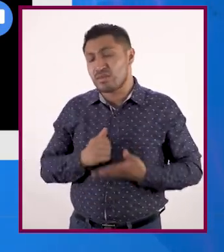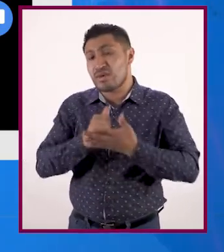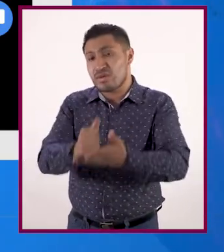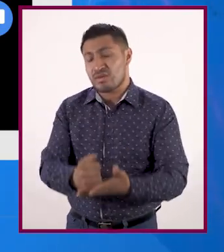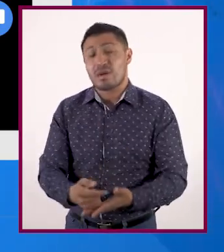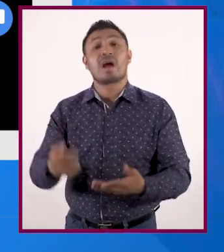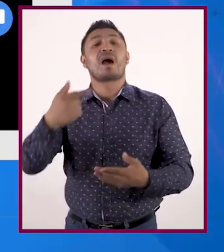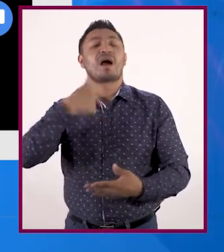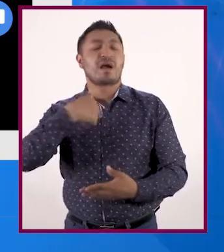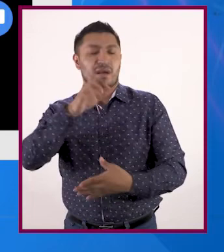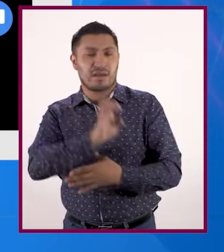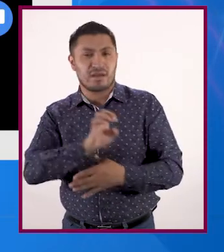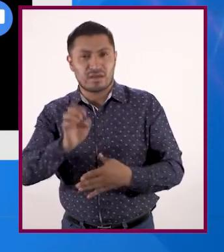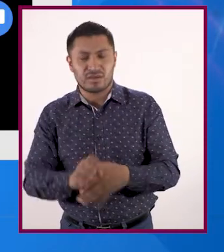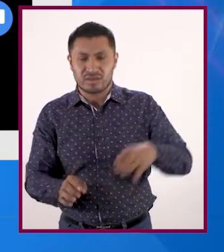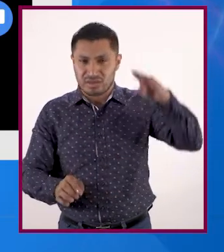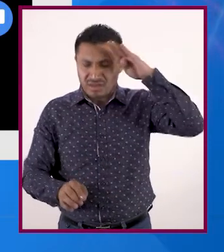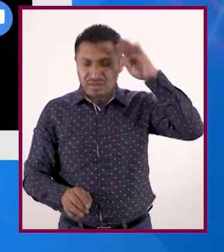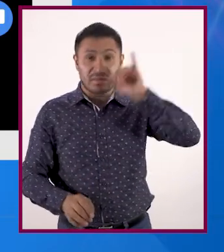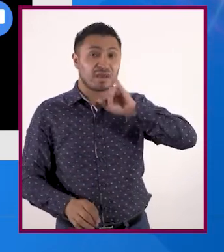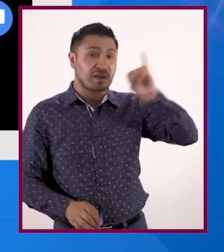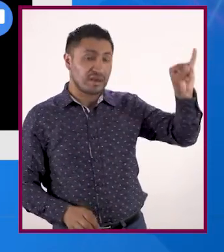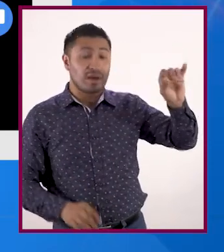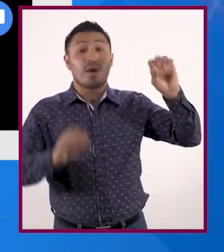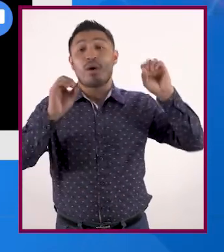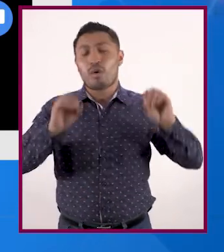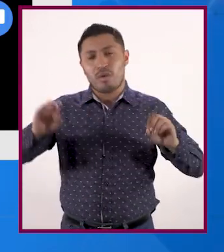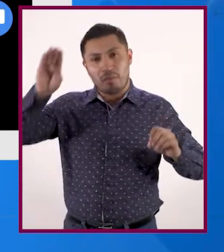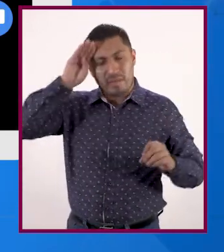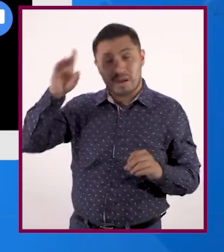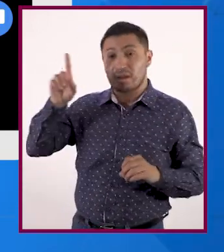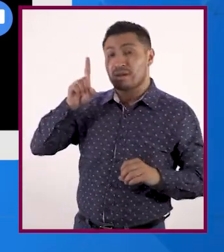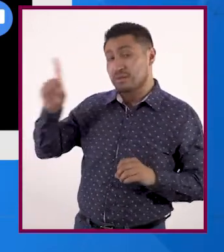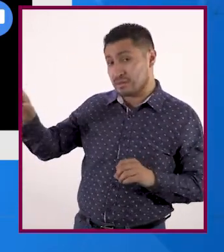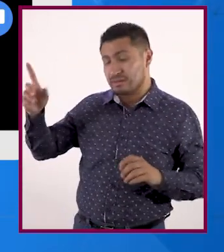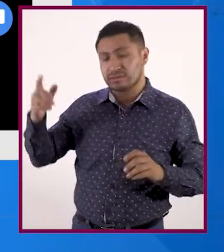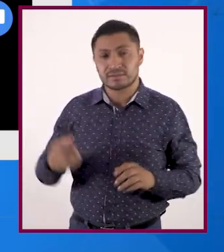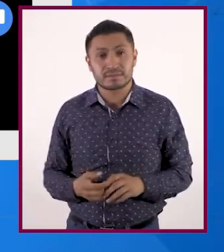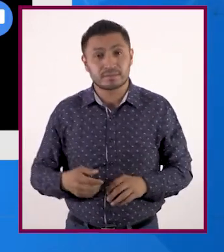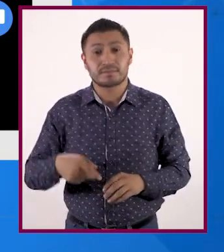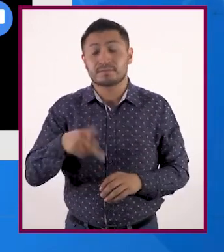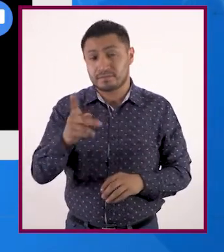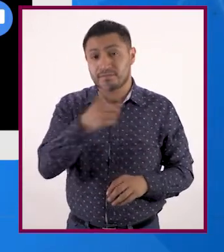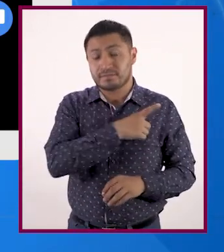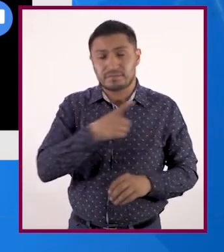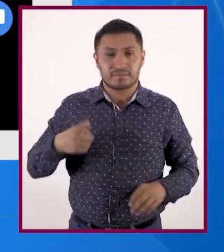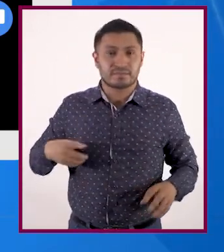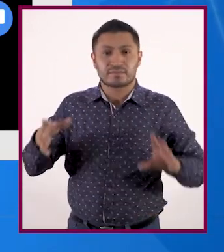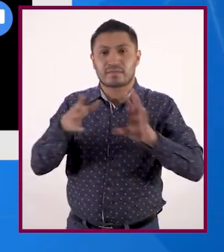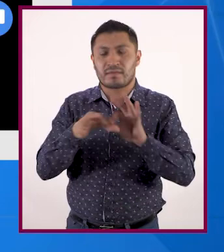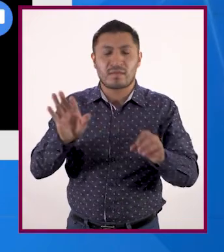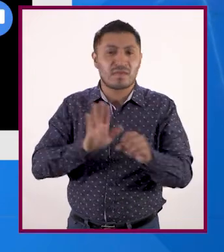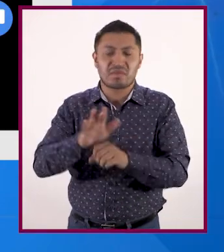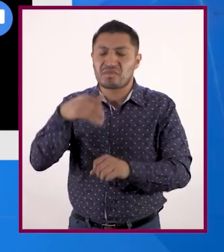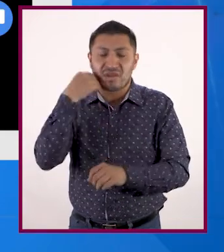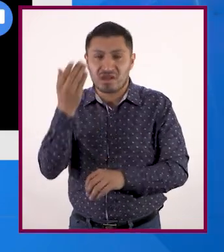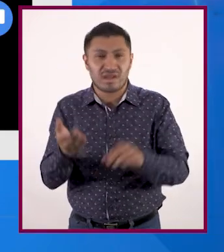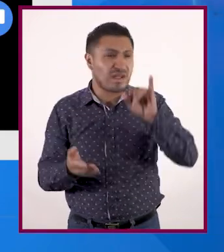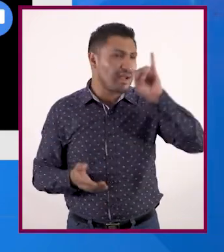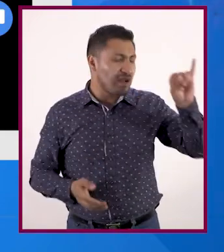entonces yo soy del pensamiento de derecha o yo soy del pensamiento de izquierda lo que sí debo aclarar que cualquiera de las dos